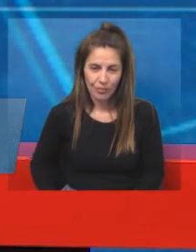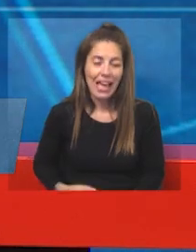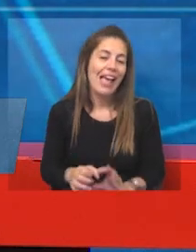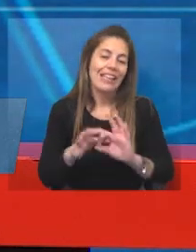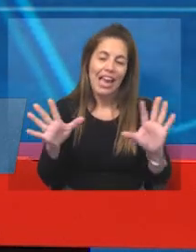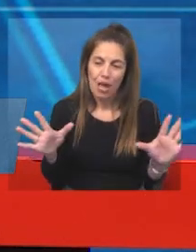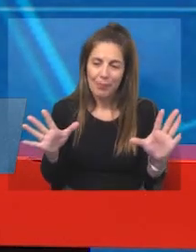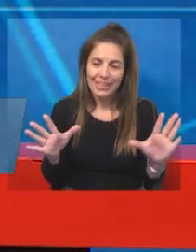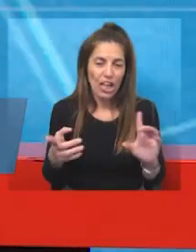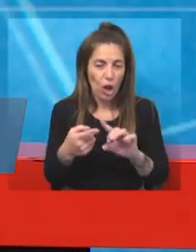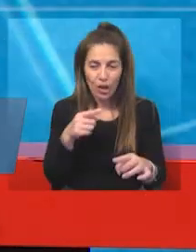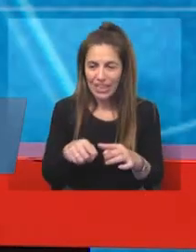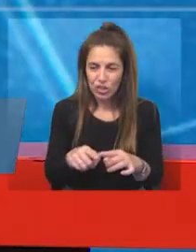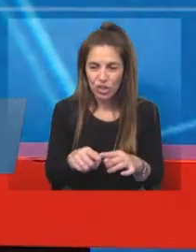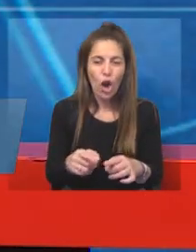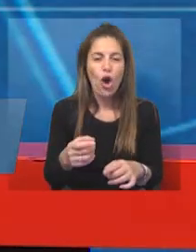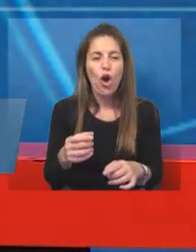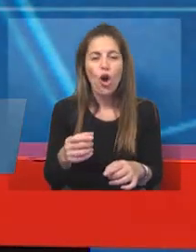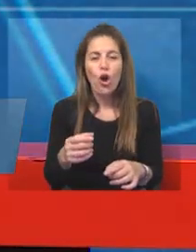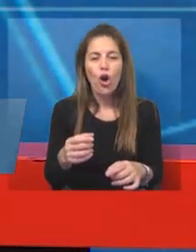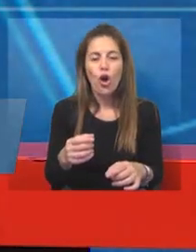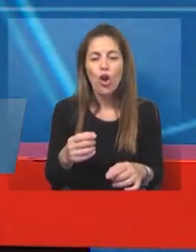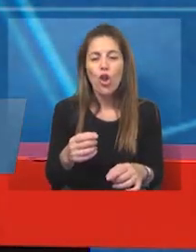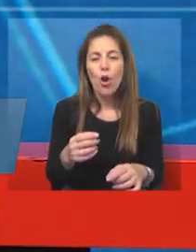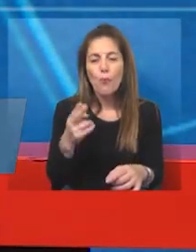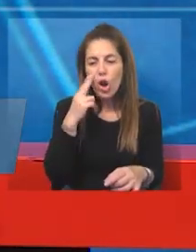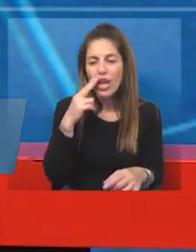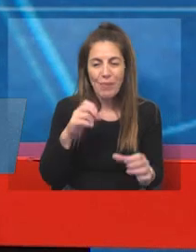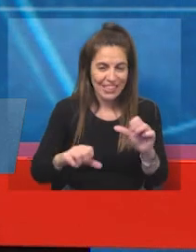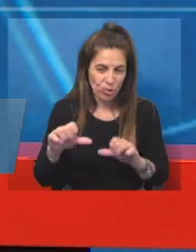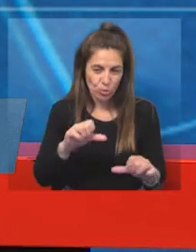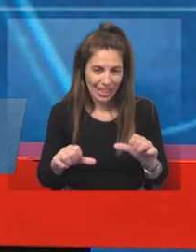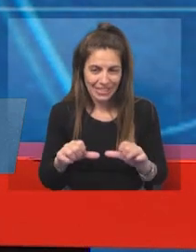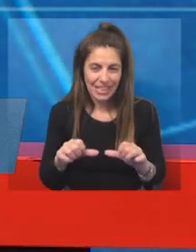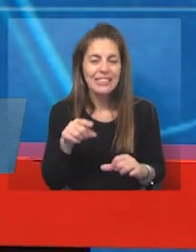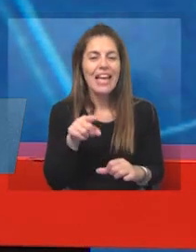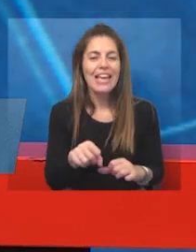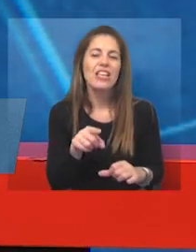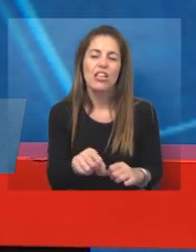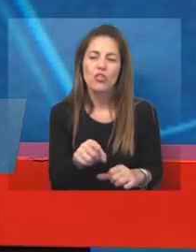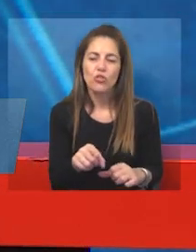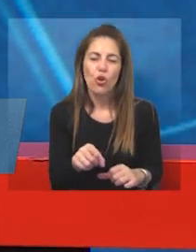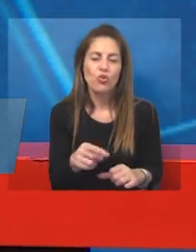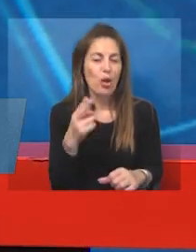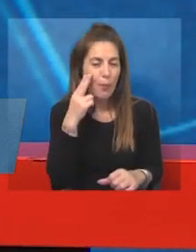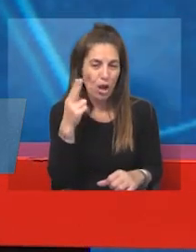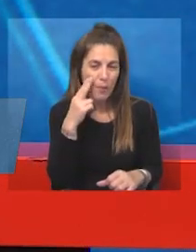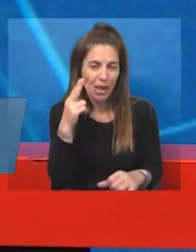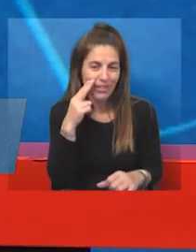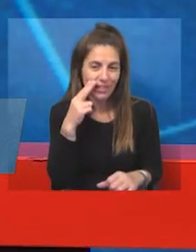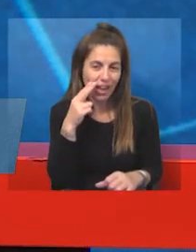claramente lo que tiene que ver con con el consumo problemático de de sustancias es un es un es una problemática que